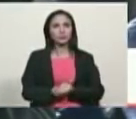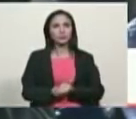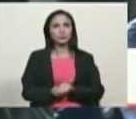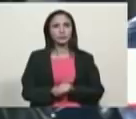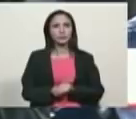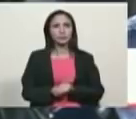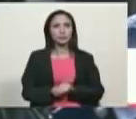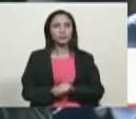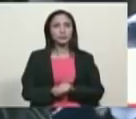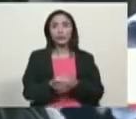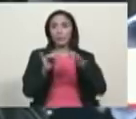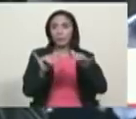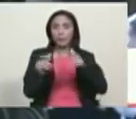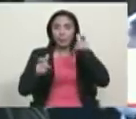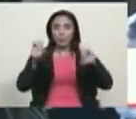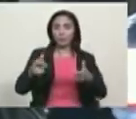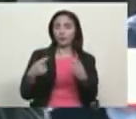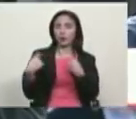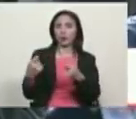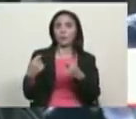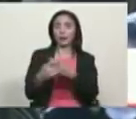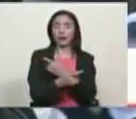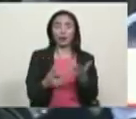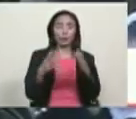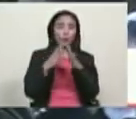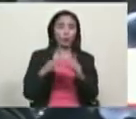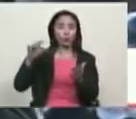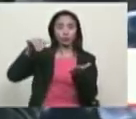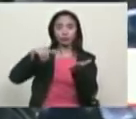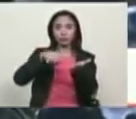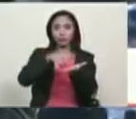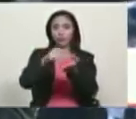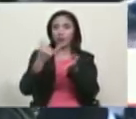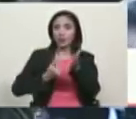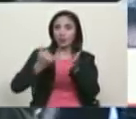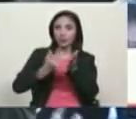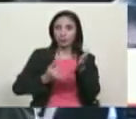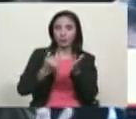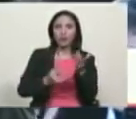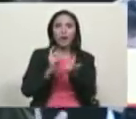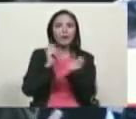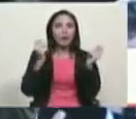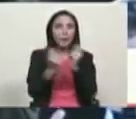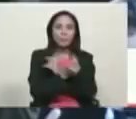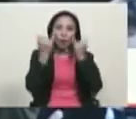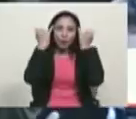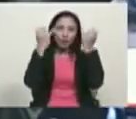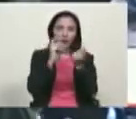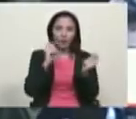misma gente que habían pagado su pasaje, que se habían inscrito. Es decir, no es que cambió